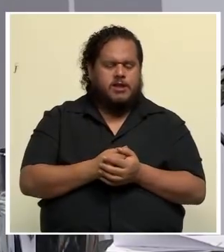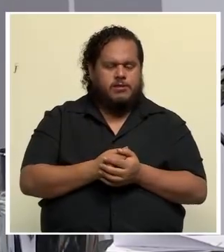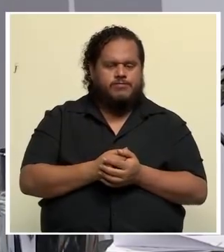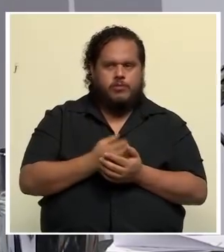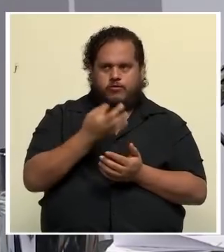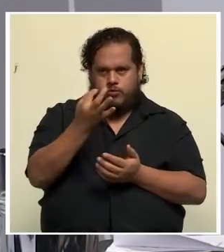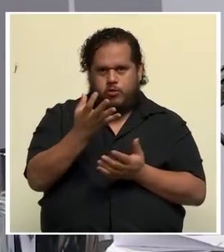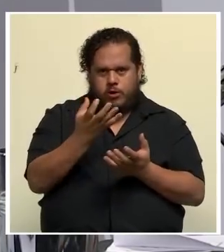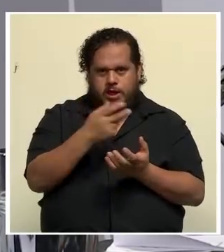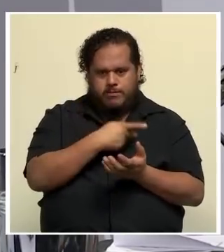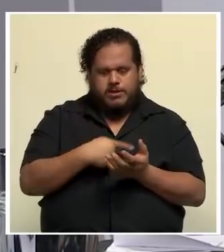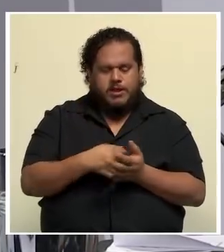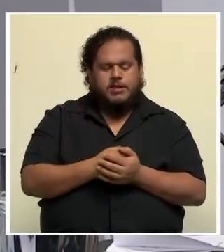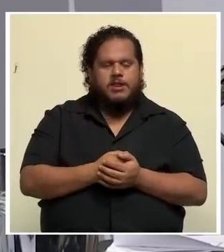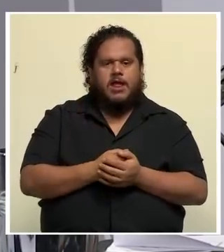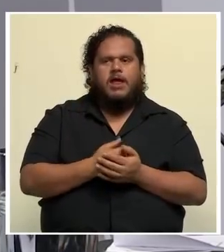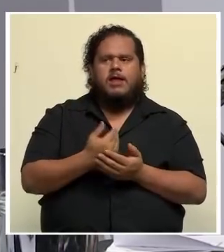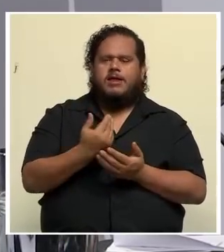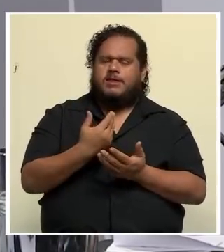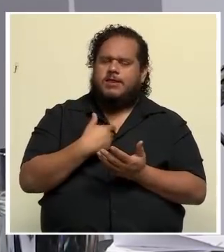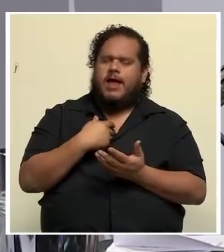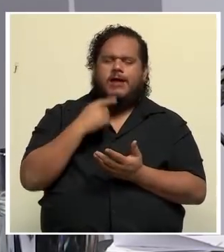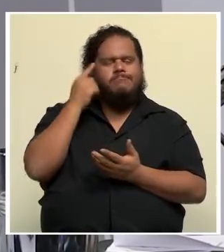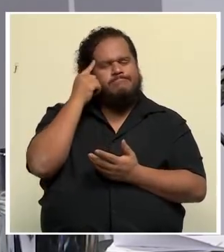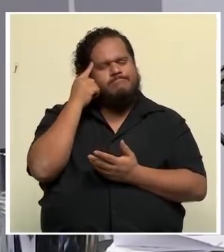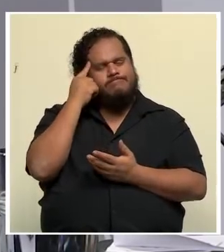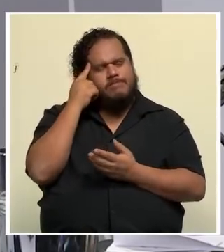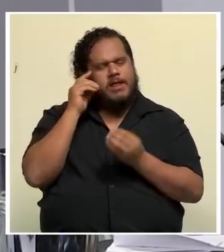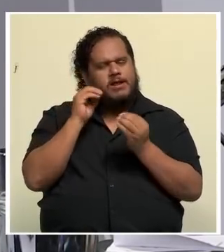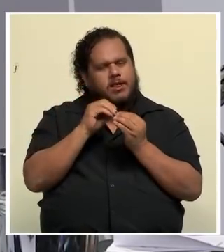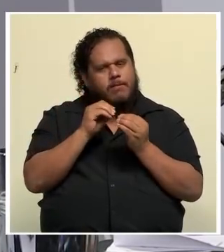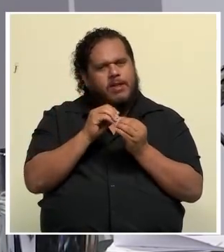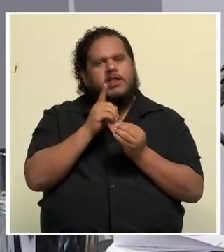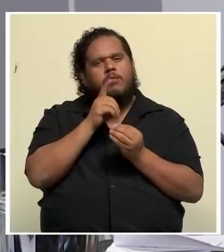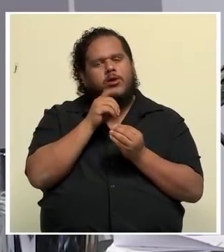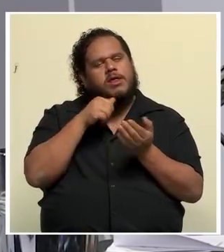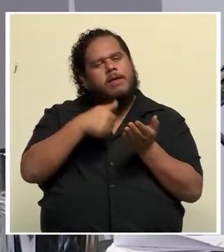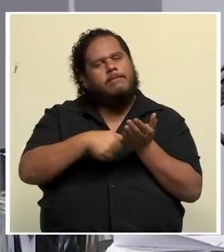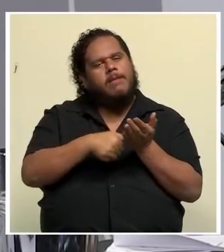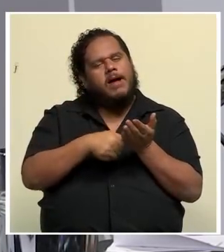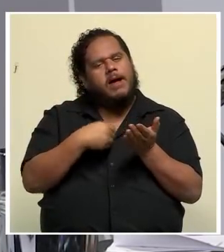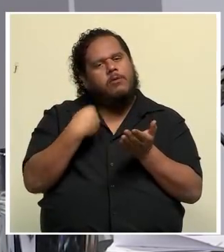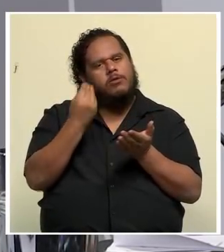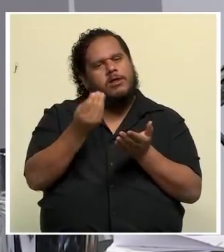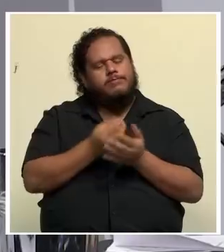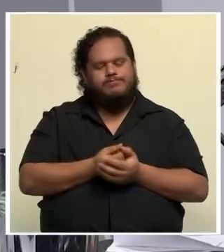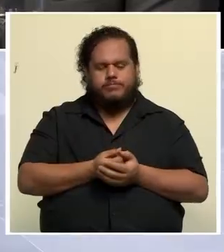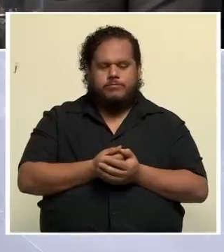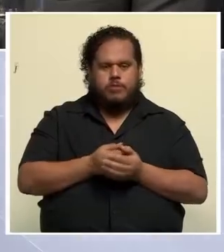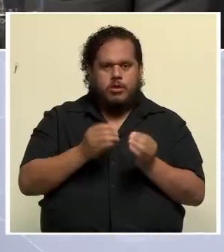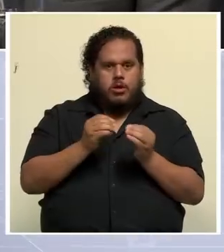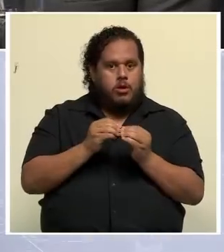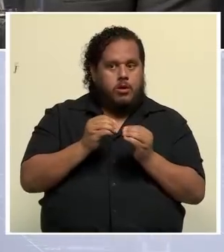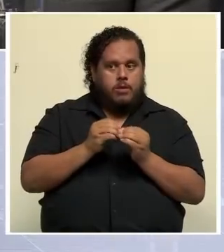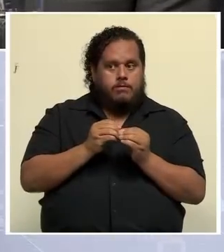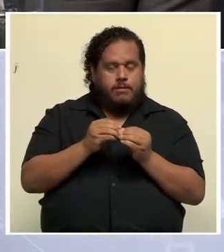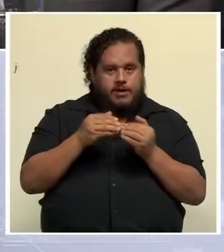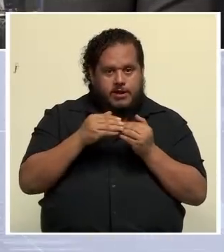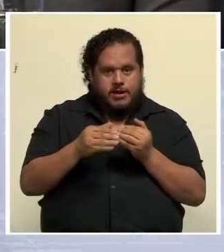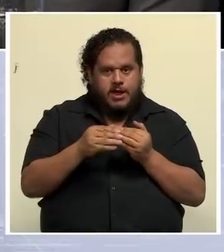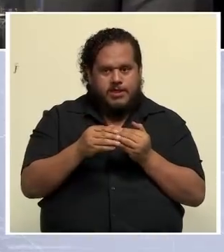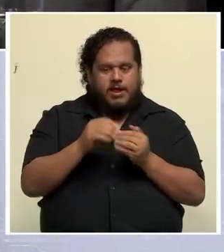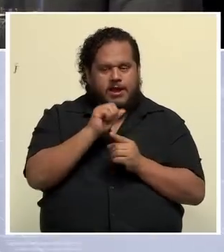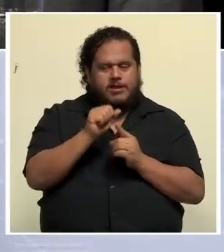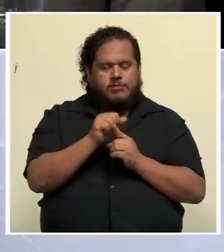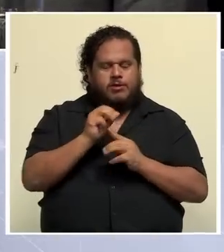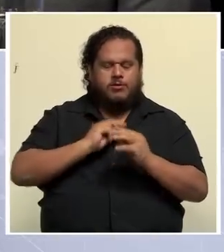su tiempo para poder decidir por quién van a votar. Don José María, más allá del incidente del mercado